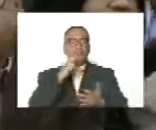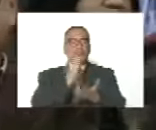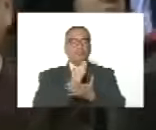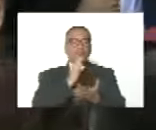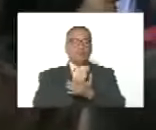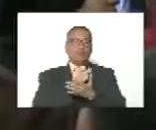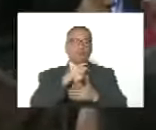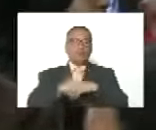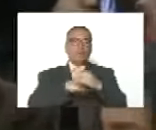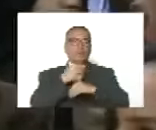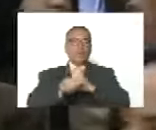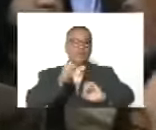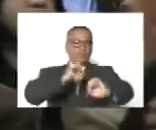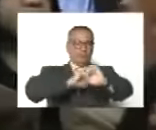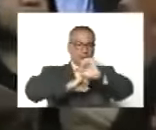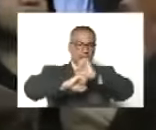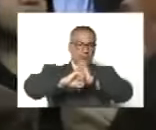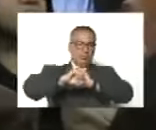Siempre estaremos en contra